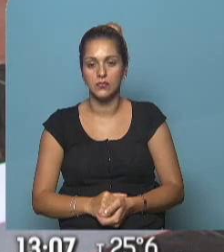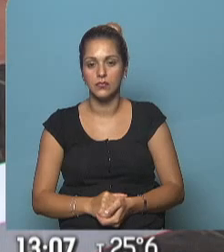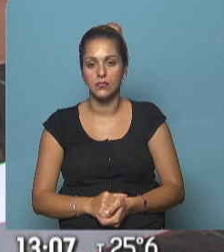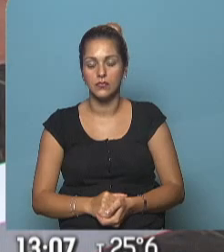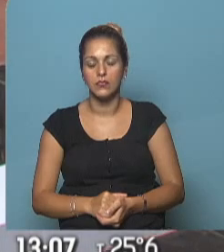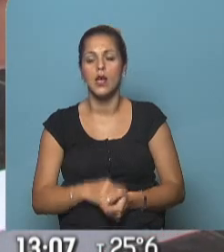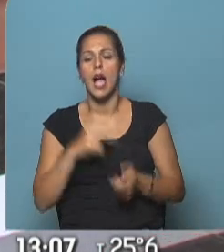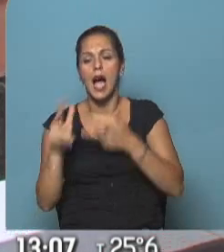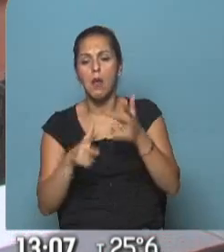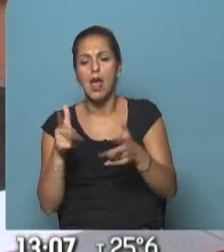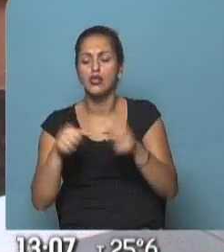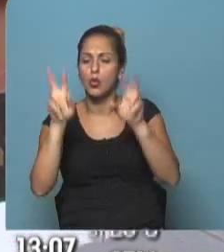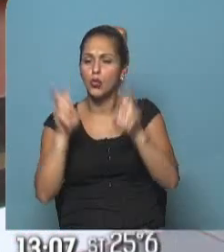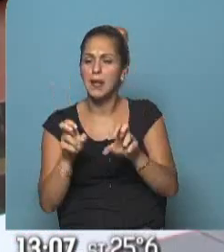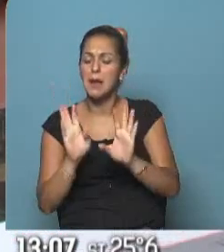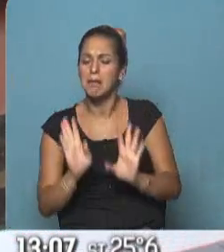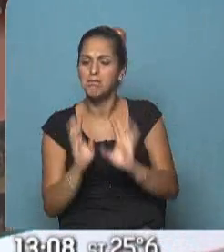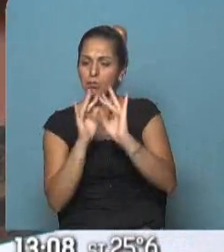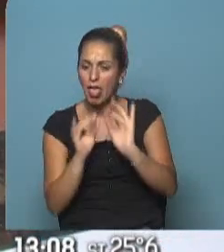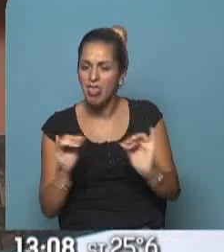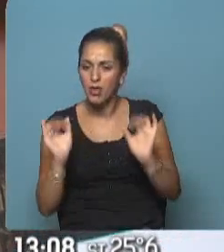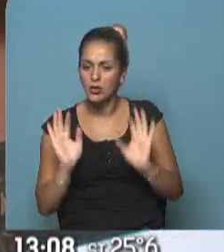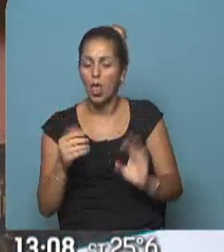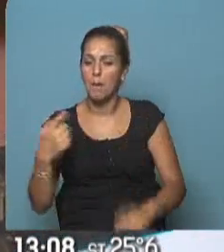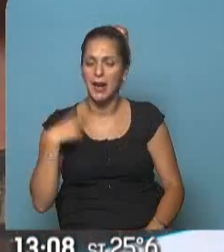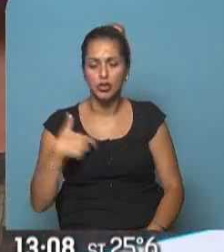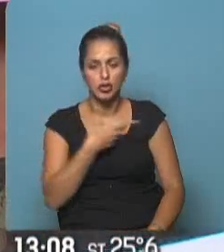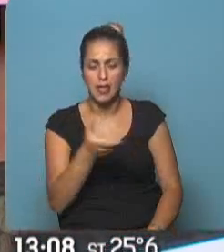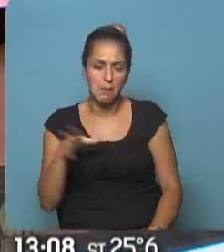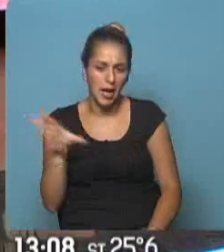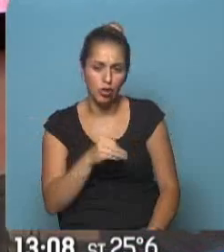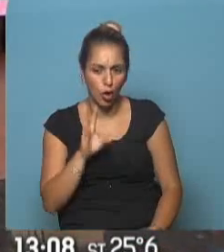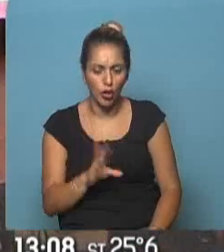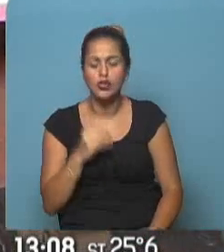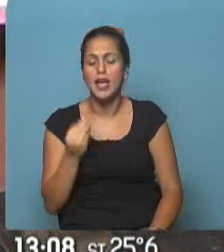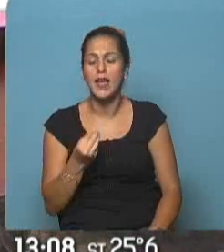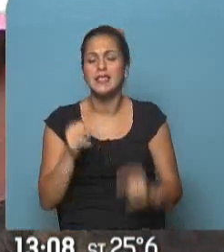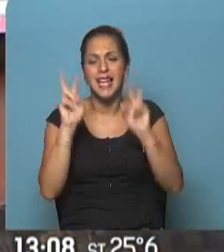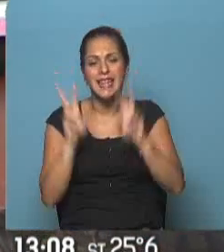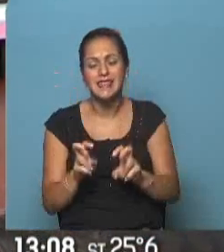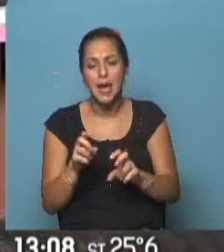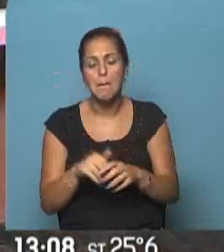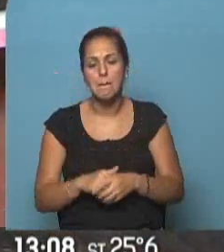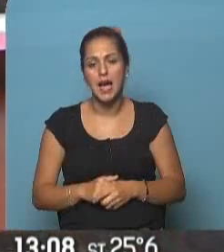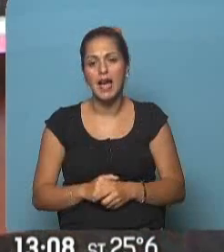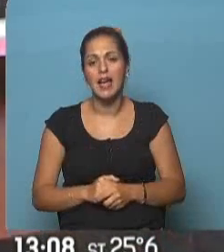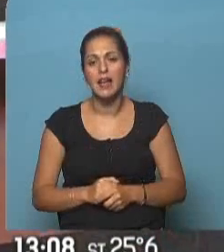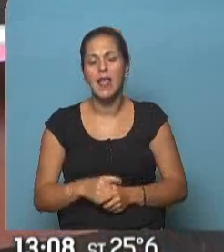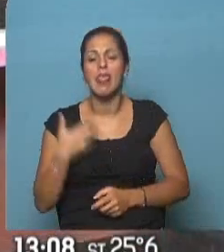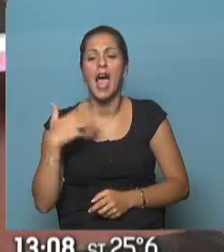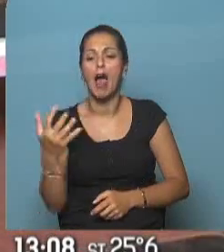vamos a hablar de un tema sensible para la sociedad argentina para todas las sociedades en realidad que es el caso o son los casos de adoptabilidad